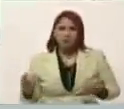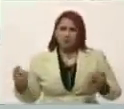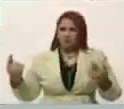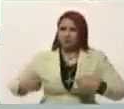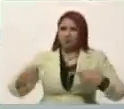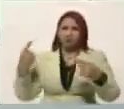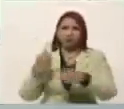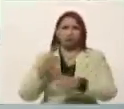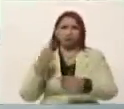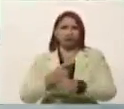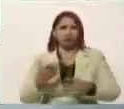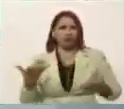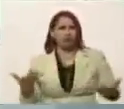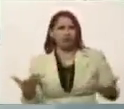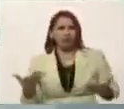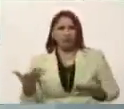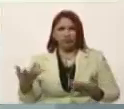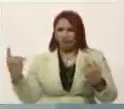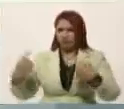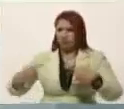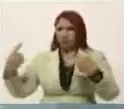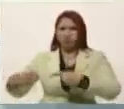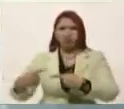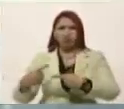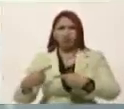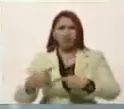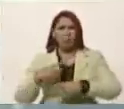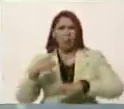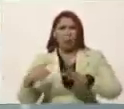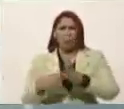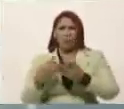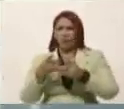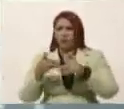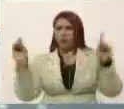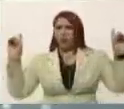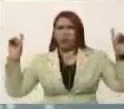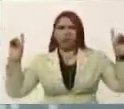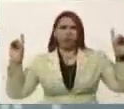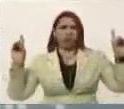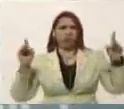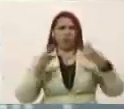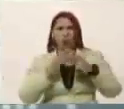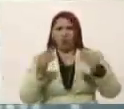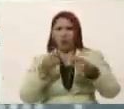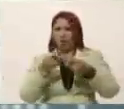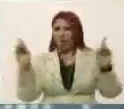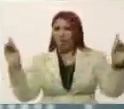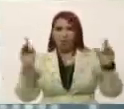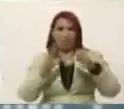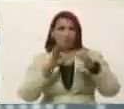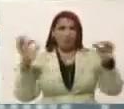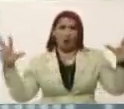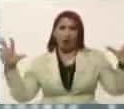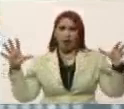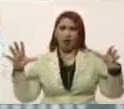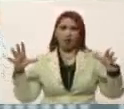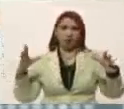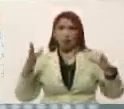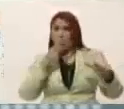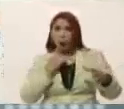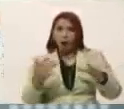sí, totalmente divorciadas entre sí y divorciadas del pueblo,